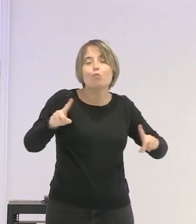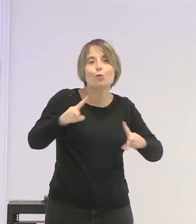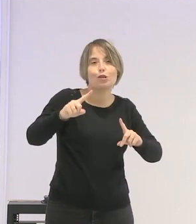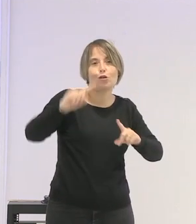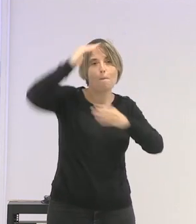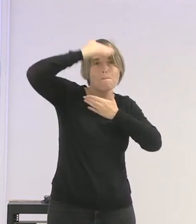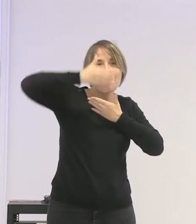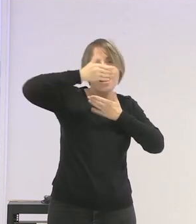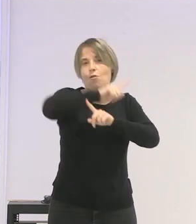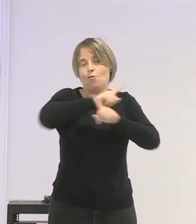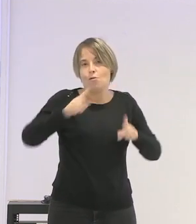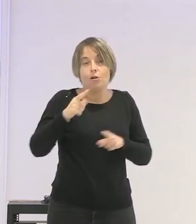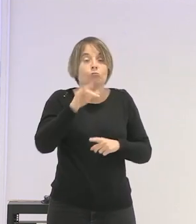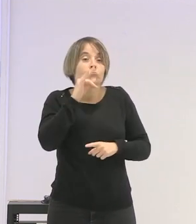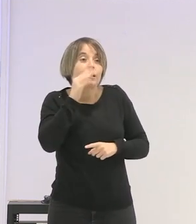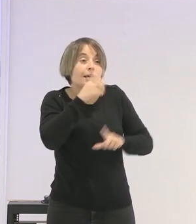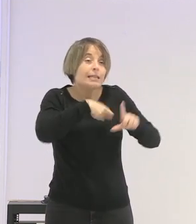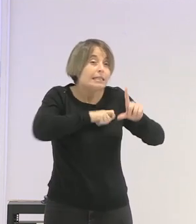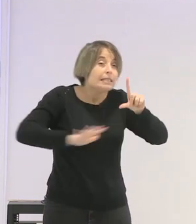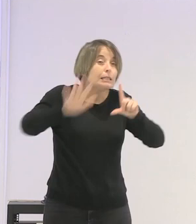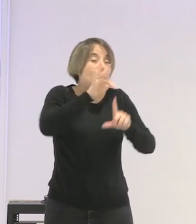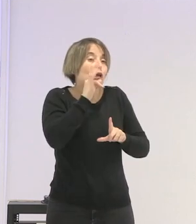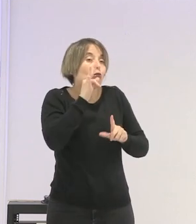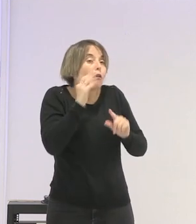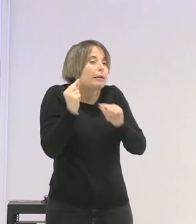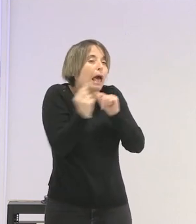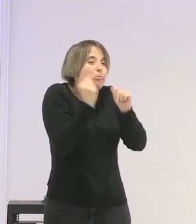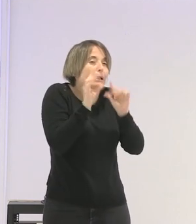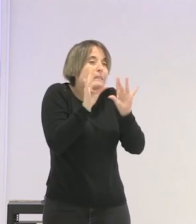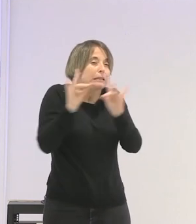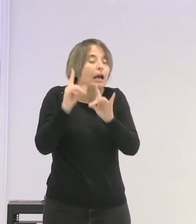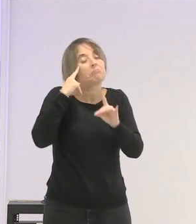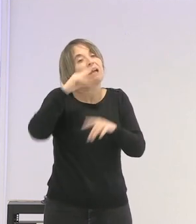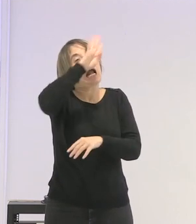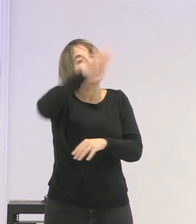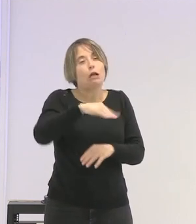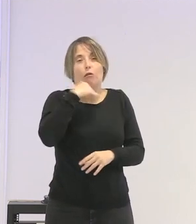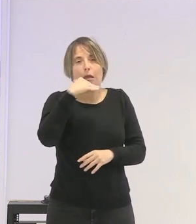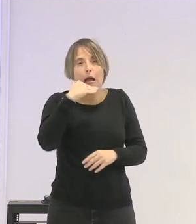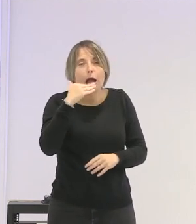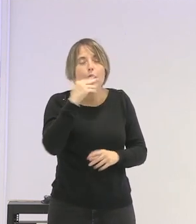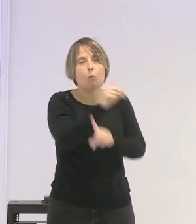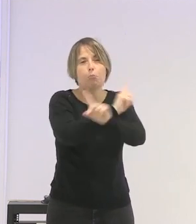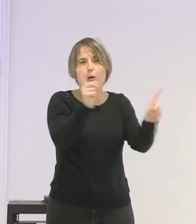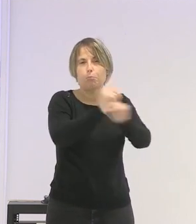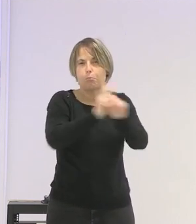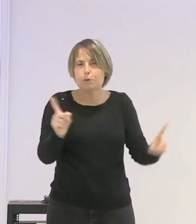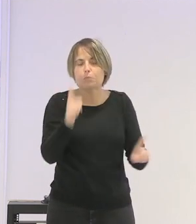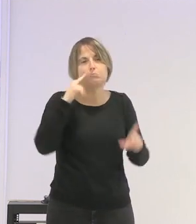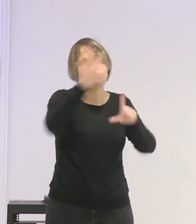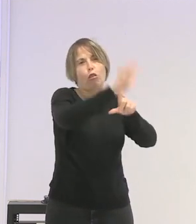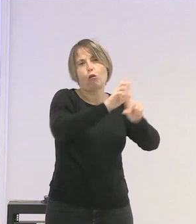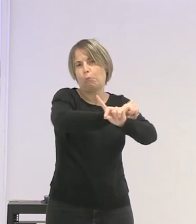espacios públicos. Es un debate que no ha llegado mucho a España, aunque sí en Cataluña se han producido algunas prohibiciones en algunos